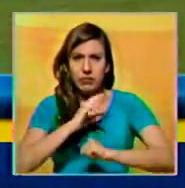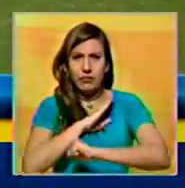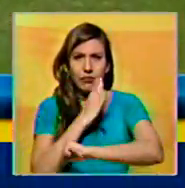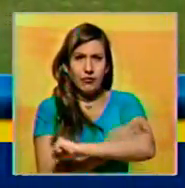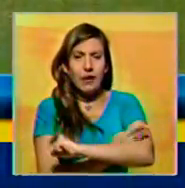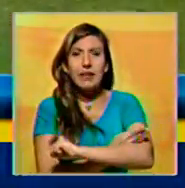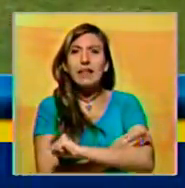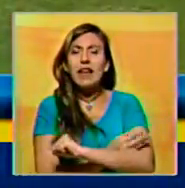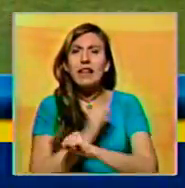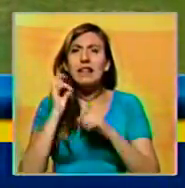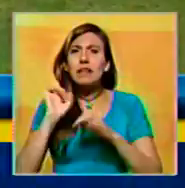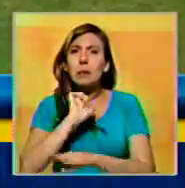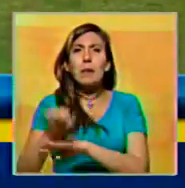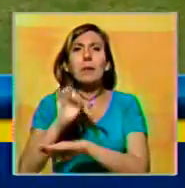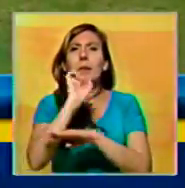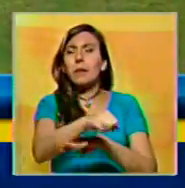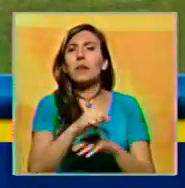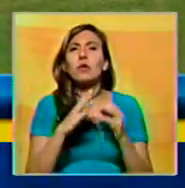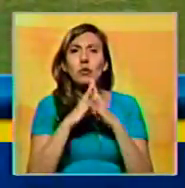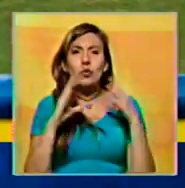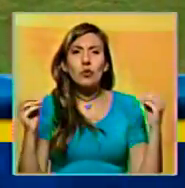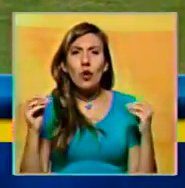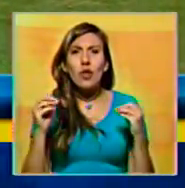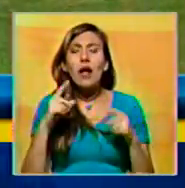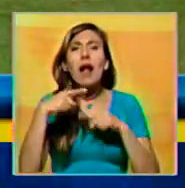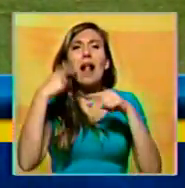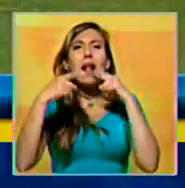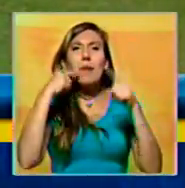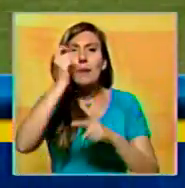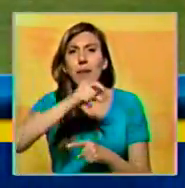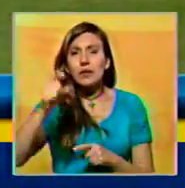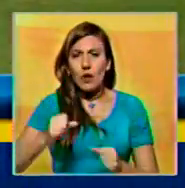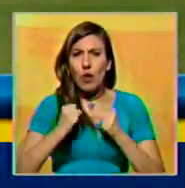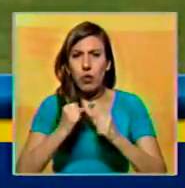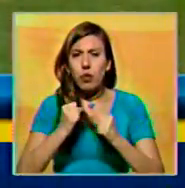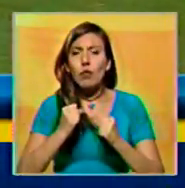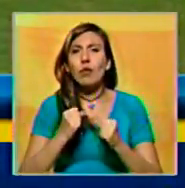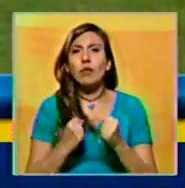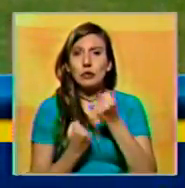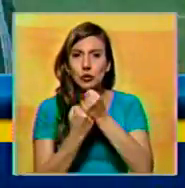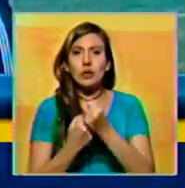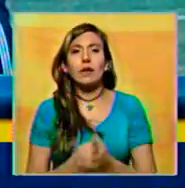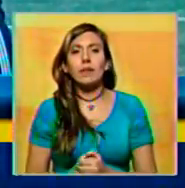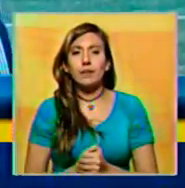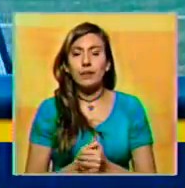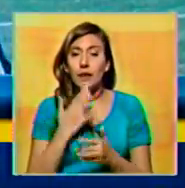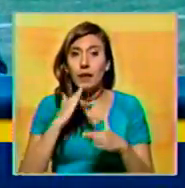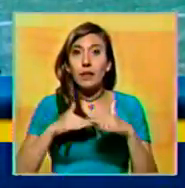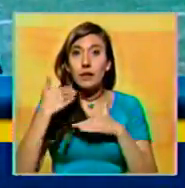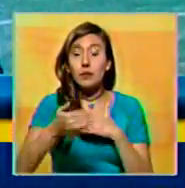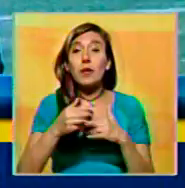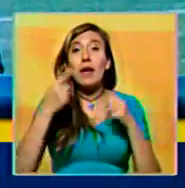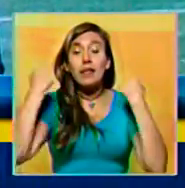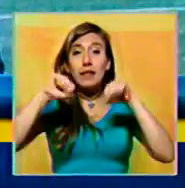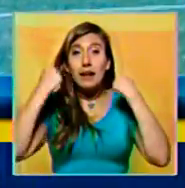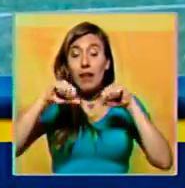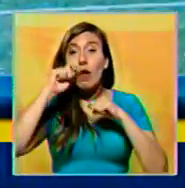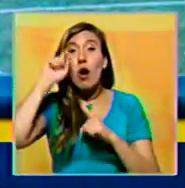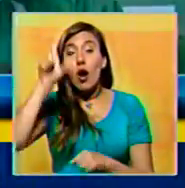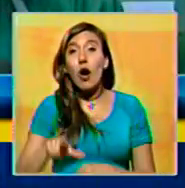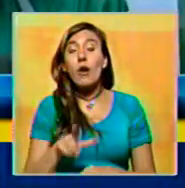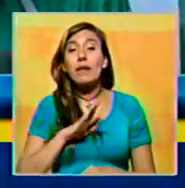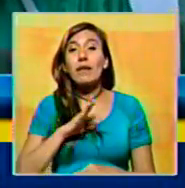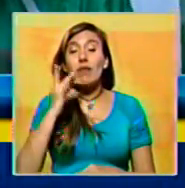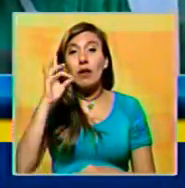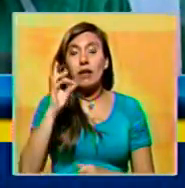superado todas las adversidades y todas las expectativas contrarias con trabajo duro y sostenido. Posteriormente, el entrenador de Bolivia, Xavier